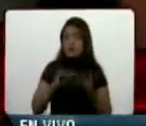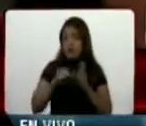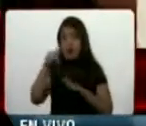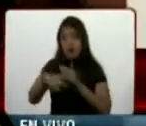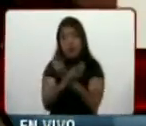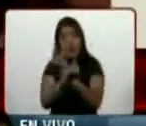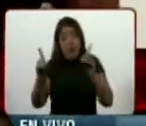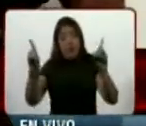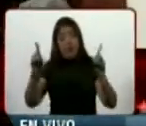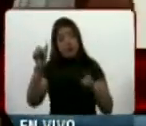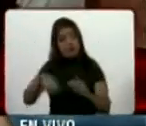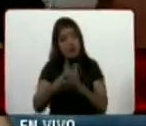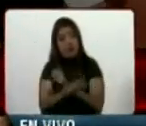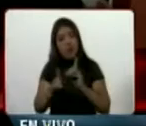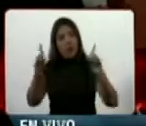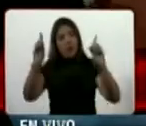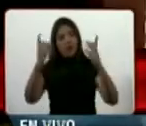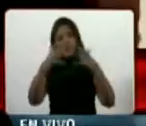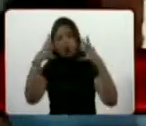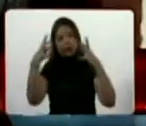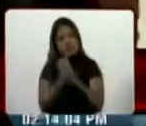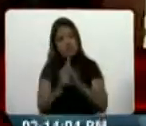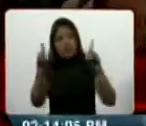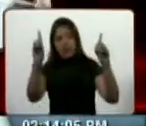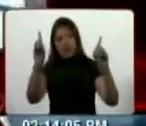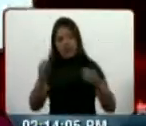lo que somos. Como una gran democracia, como lo que